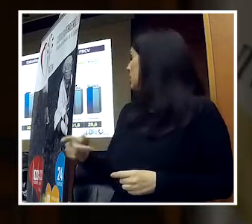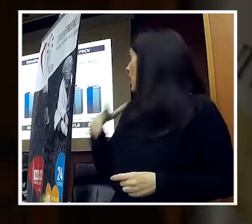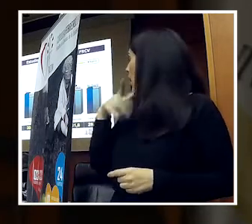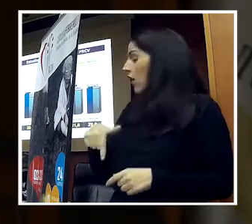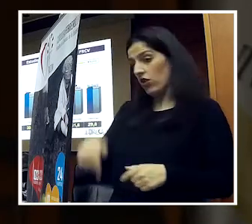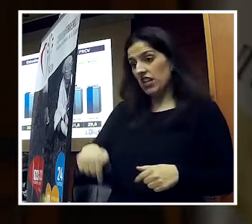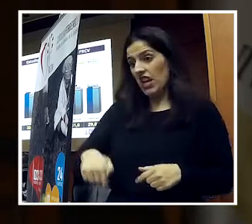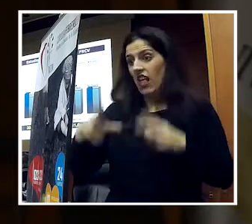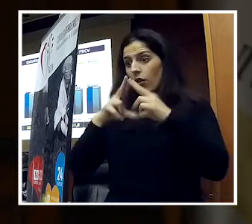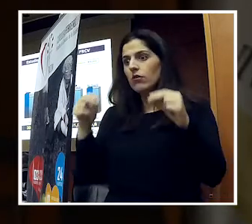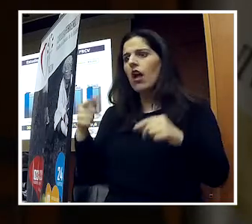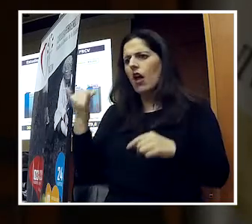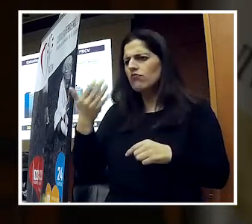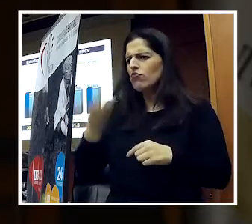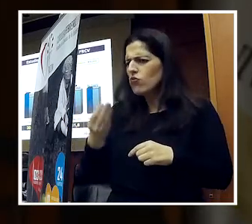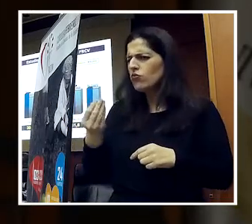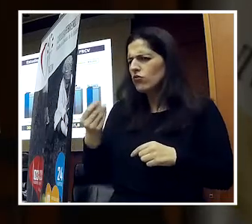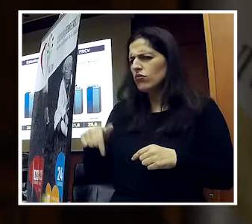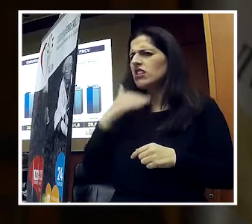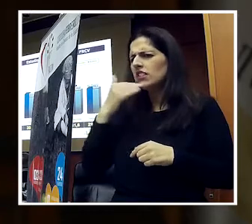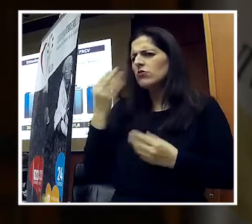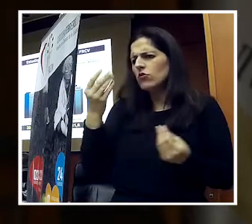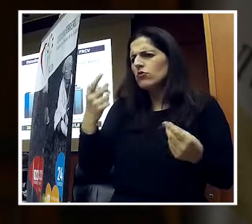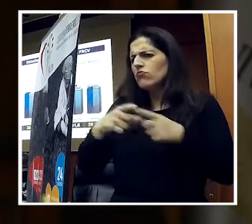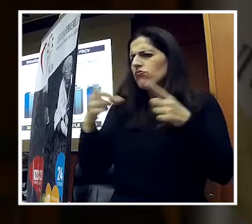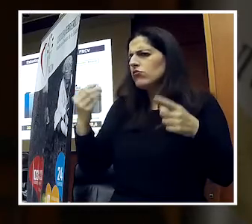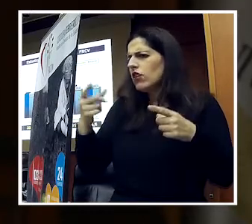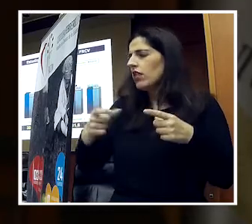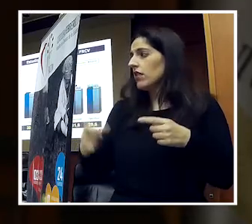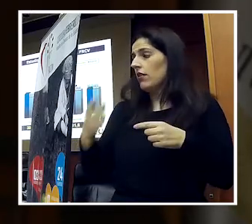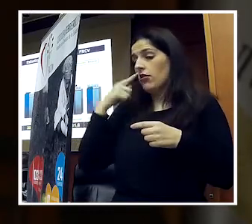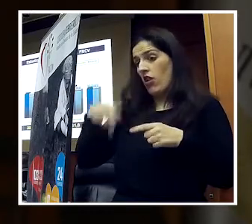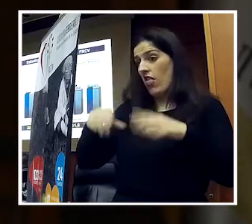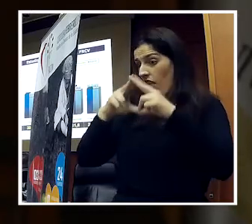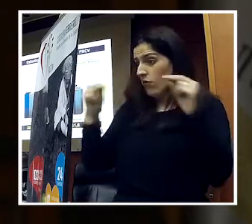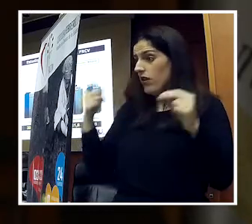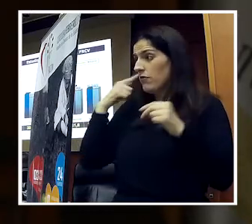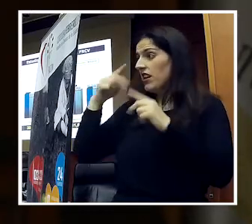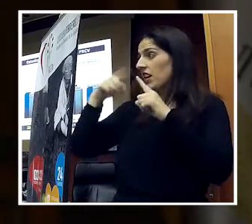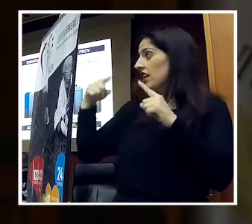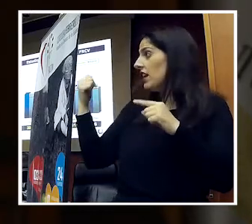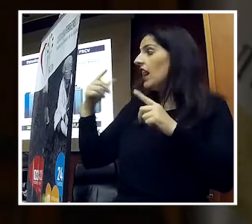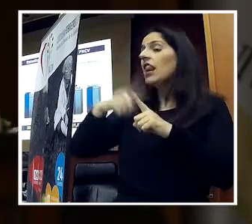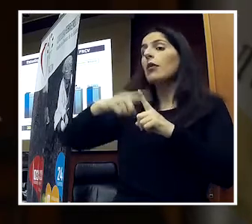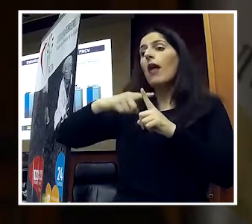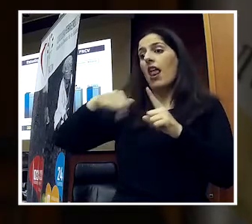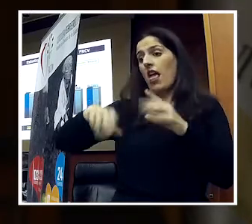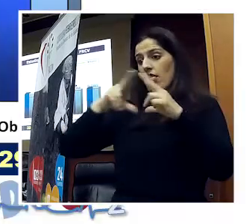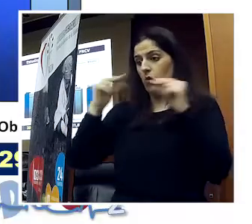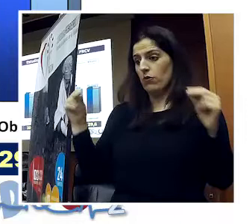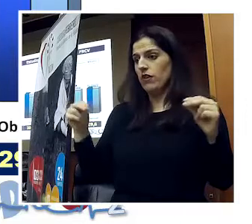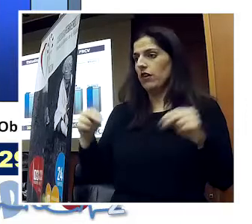riesgo cardiovascular es muy elevada. Este es el estudio paradigmático de nuestra comunidad, de los factores de riesgo que padecen los andaluces, y como